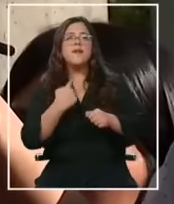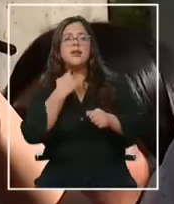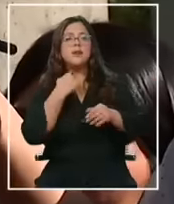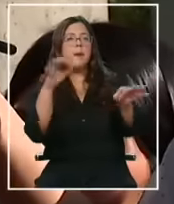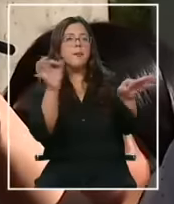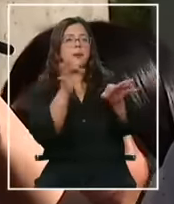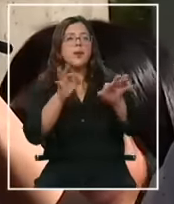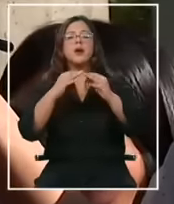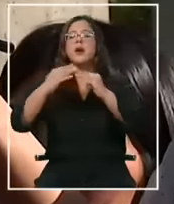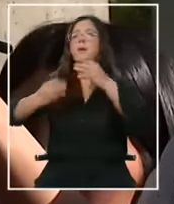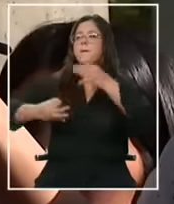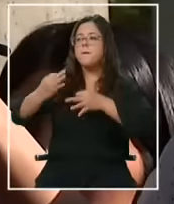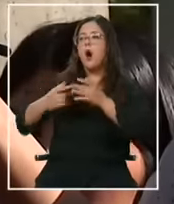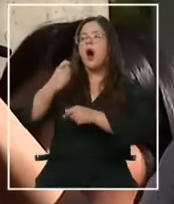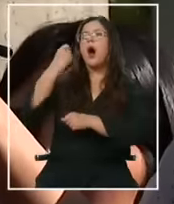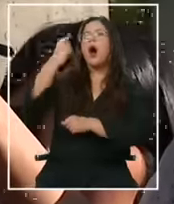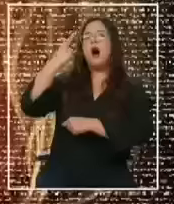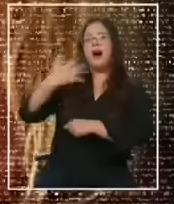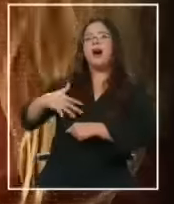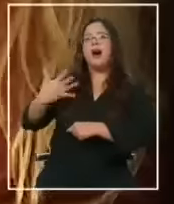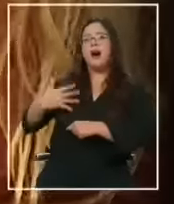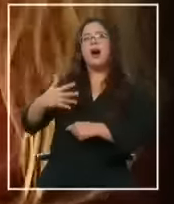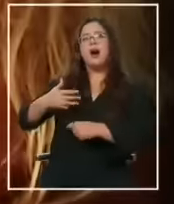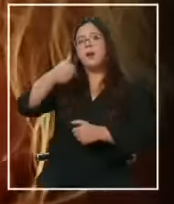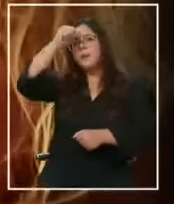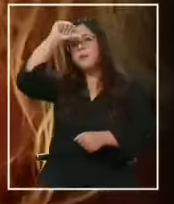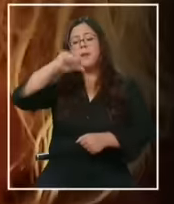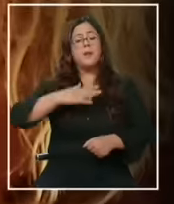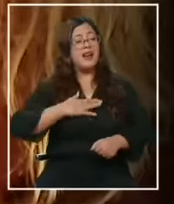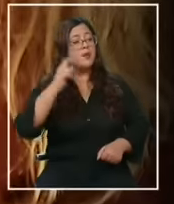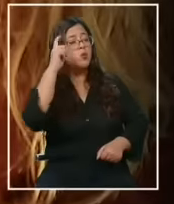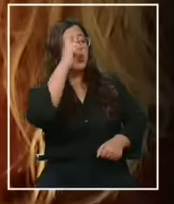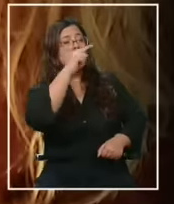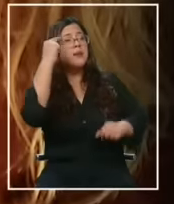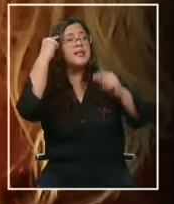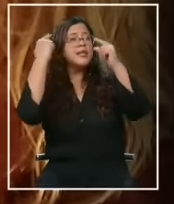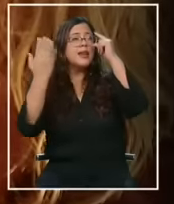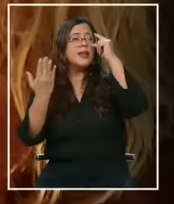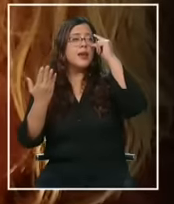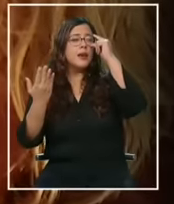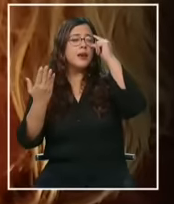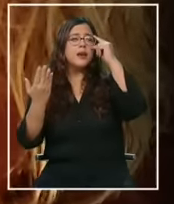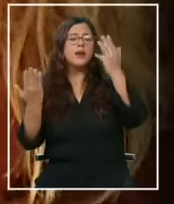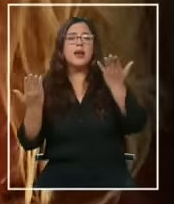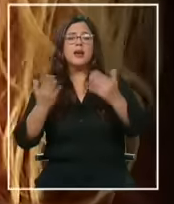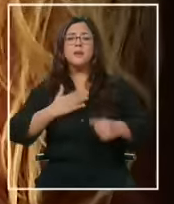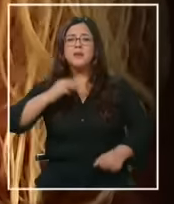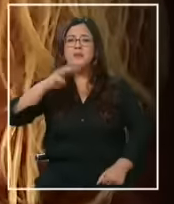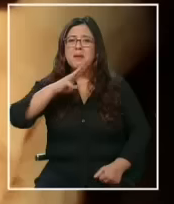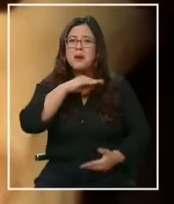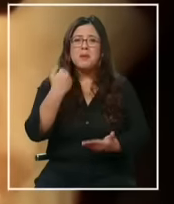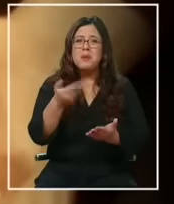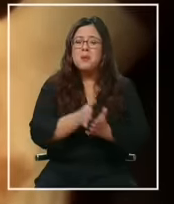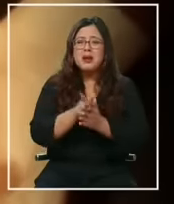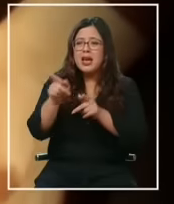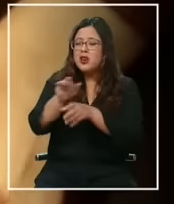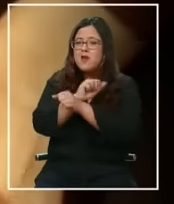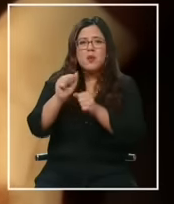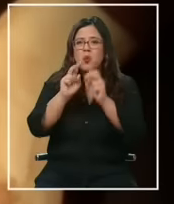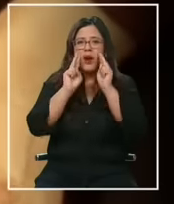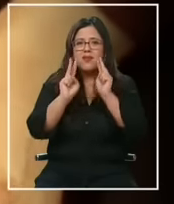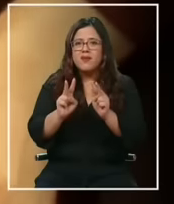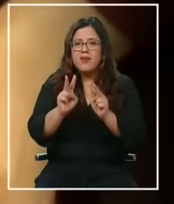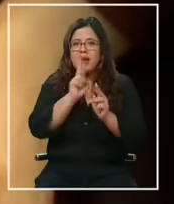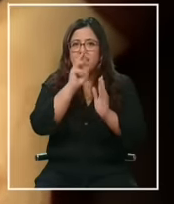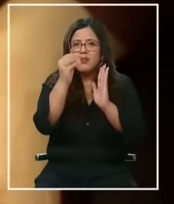sumamente relevante para la condena. Para mí es muy difícil pensar que mi mamá está fallecida y no va a poder ver